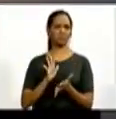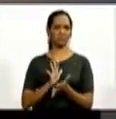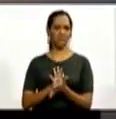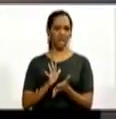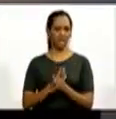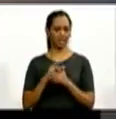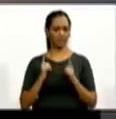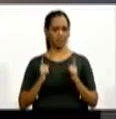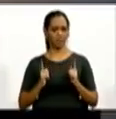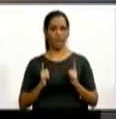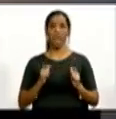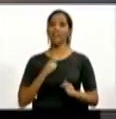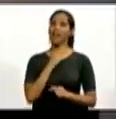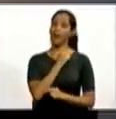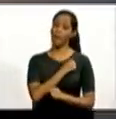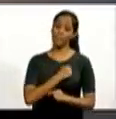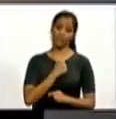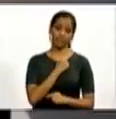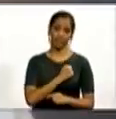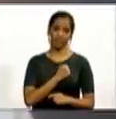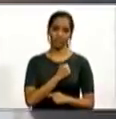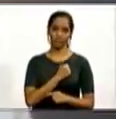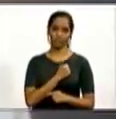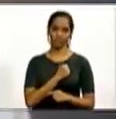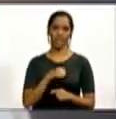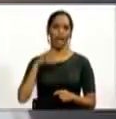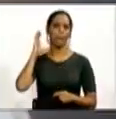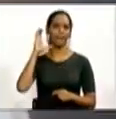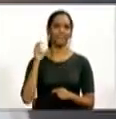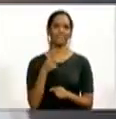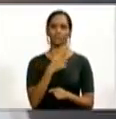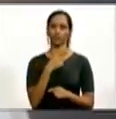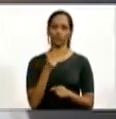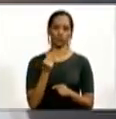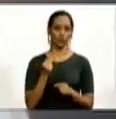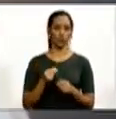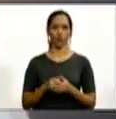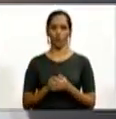sea, lamentablemente. El país no reaccionó